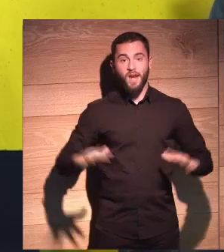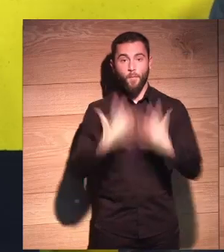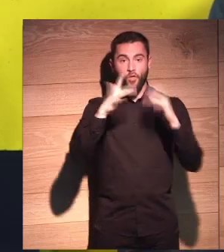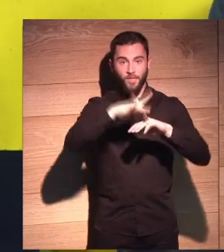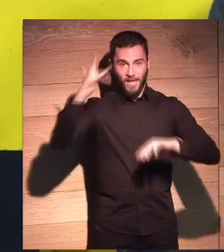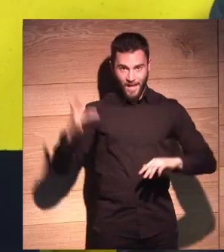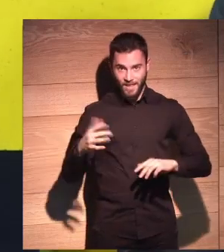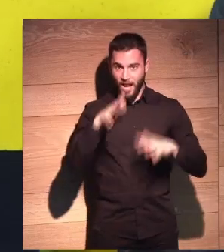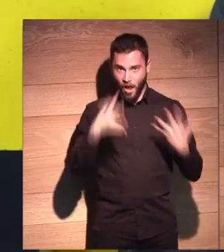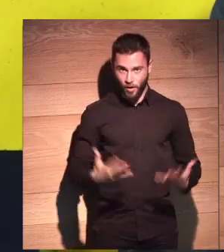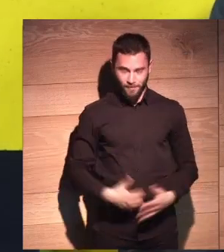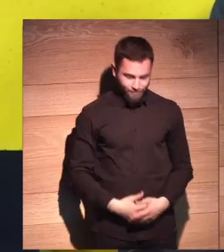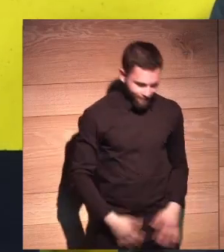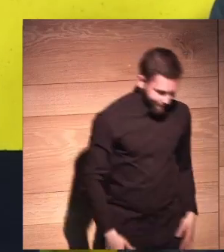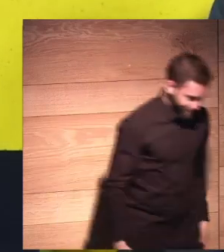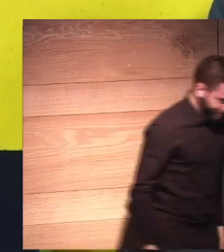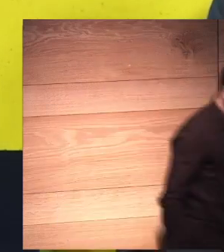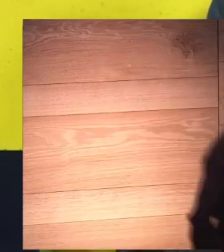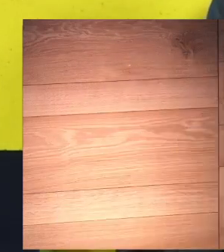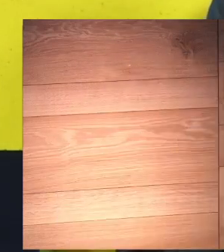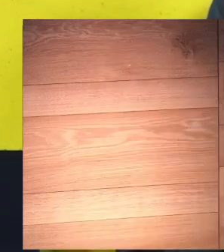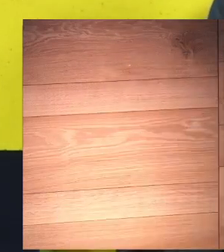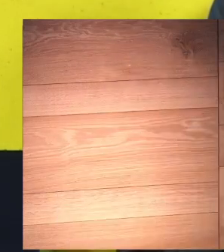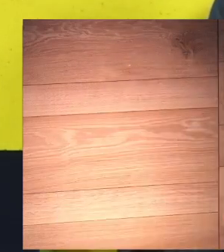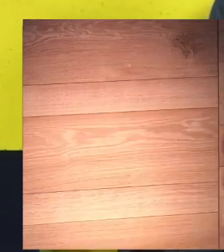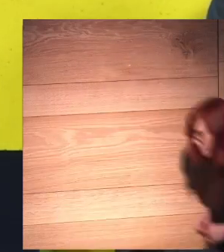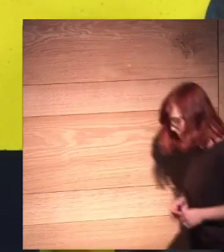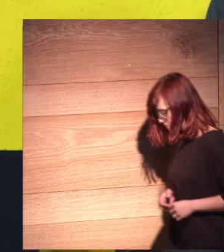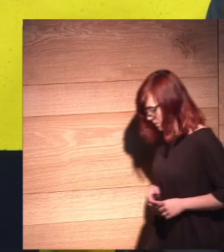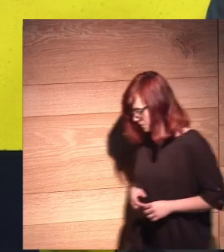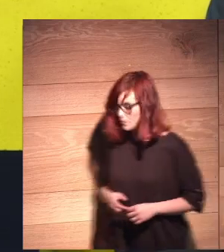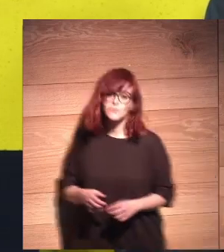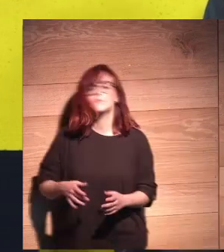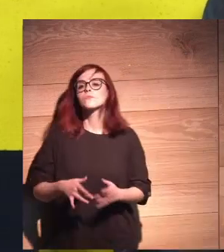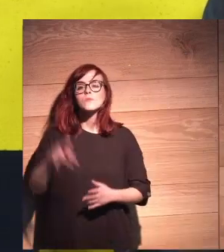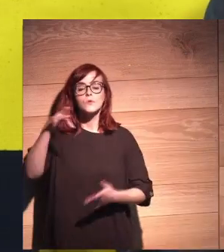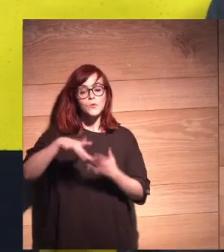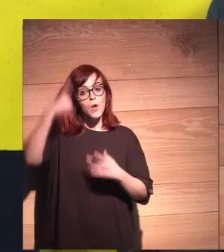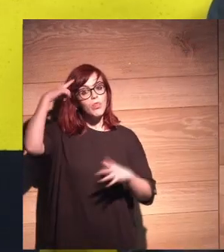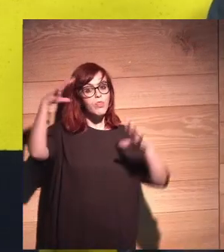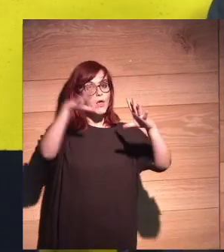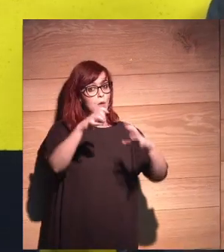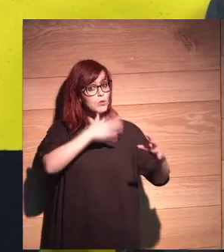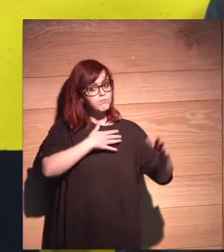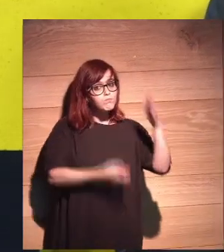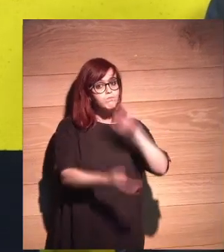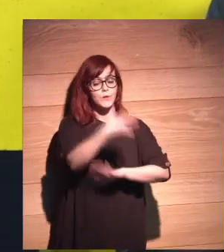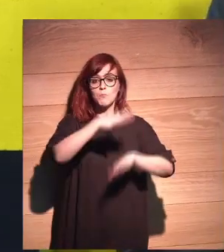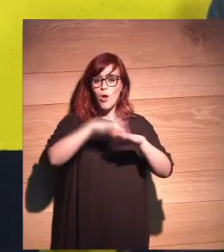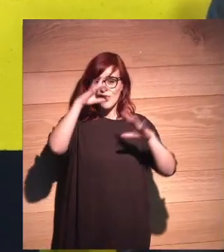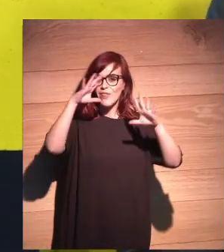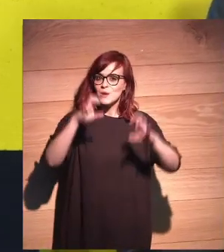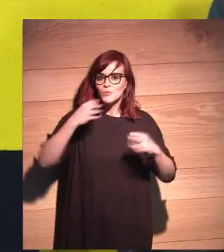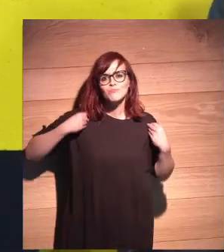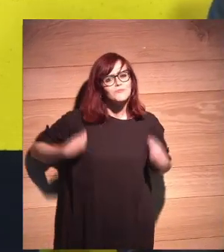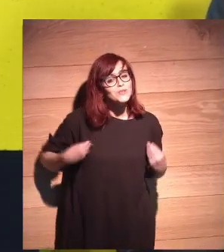digital en estos momentos. Y estas son las cosas que han actuado sobre nuestro cerebro, o que ha creado nuestro cerebro, pero el cerebro sigue siendo exactamente el